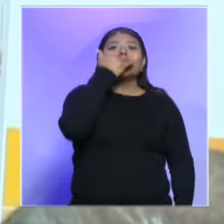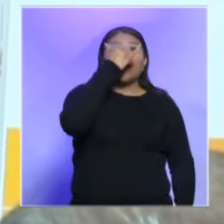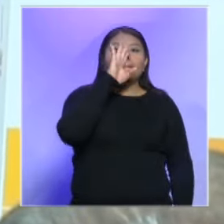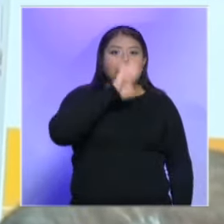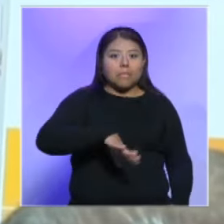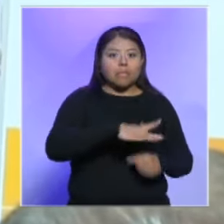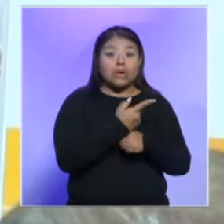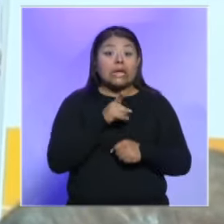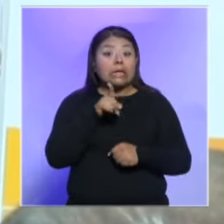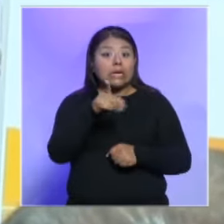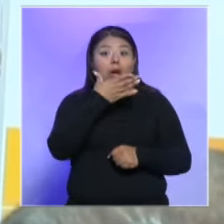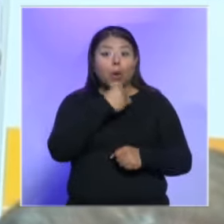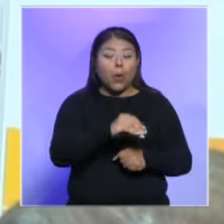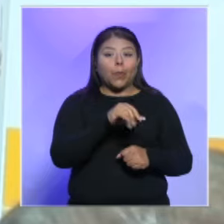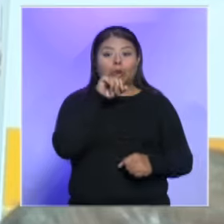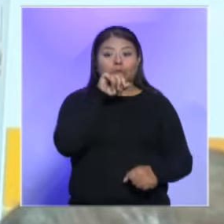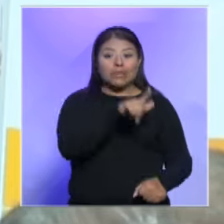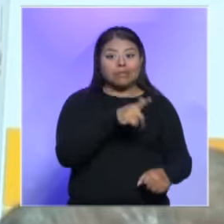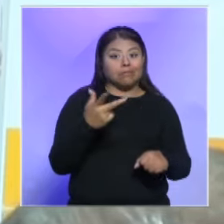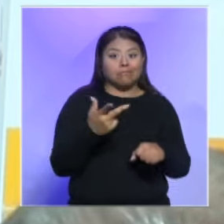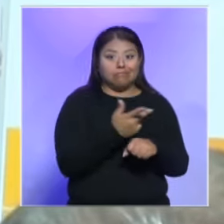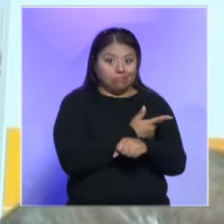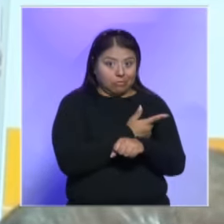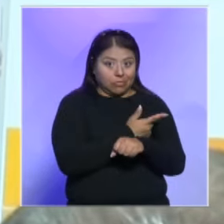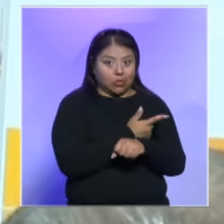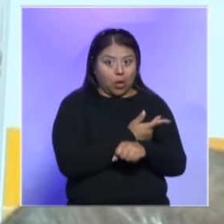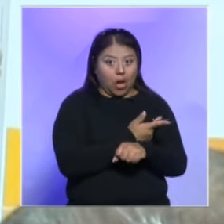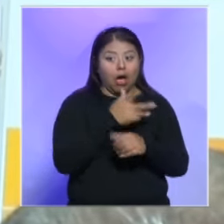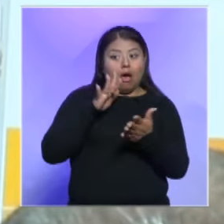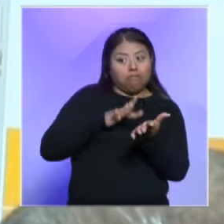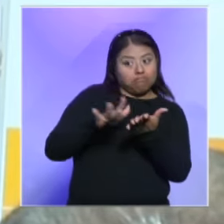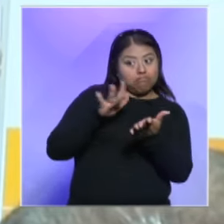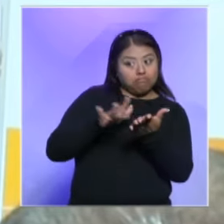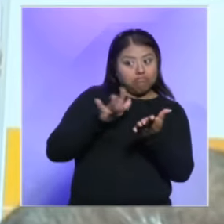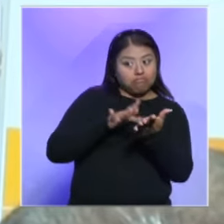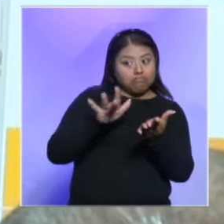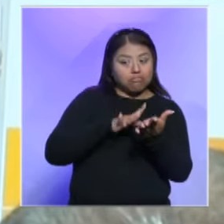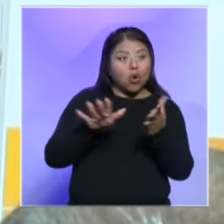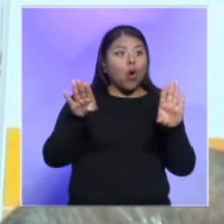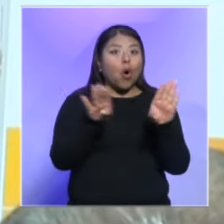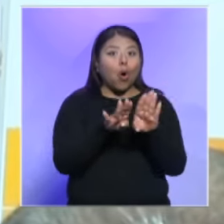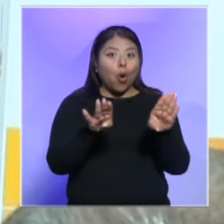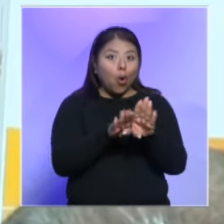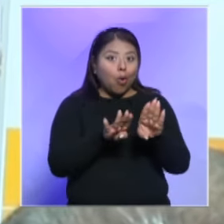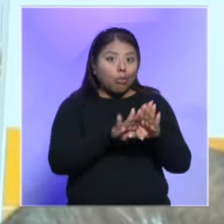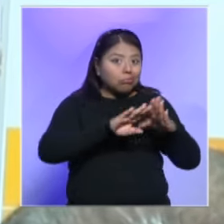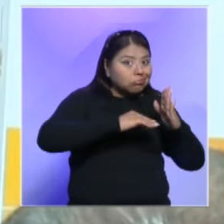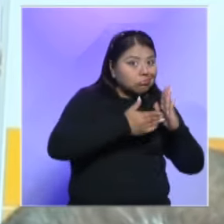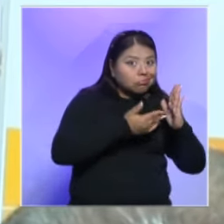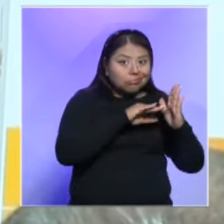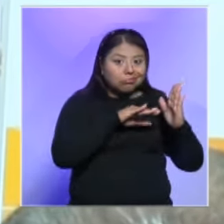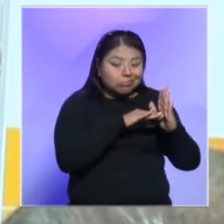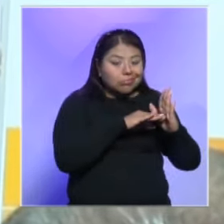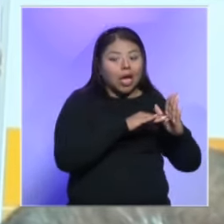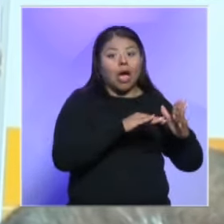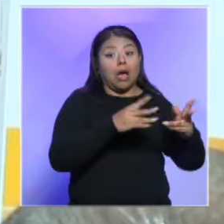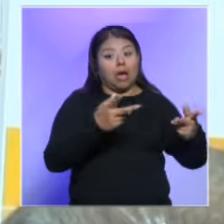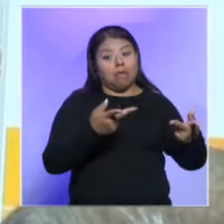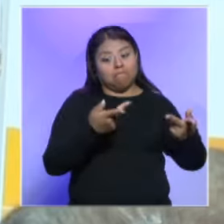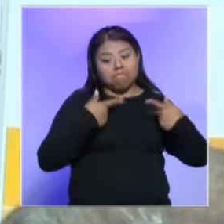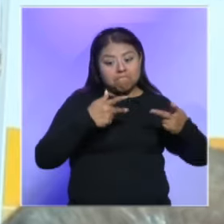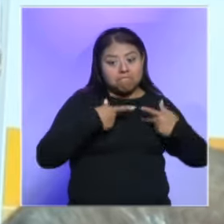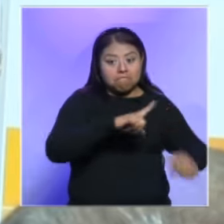que esos recursos, apoyos ciudadanos los obtuvo mediante funcionarios públicos del